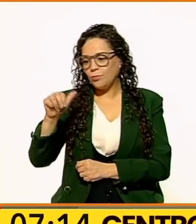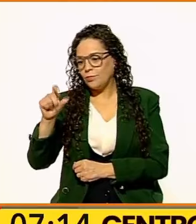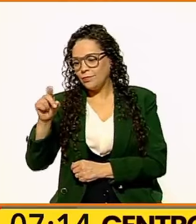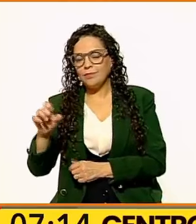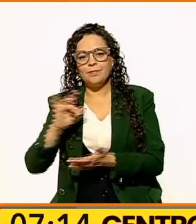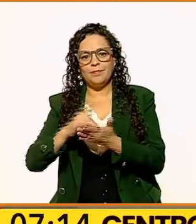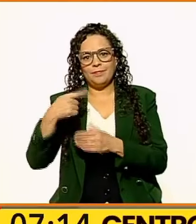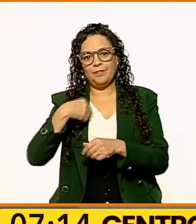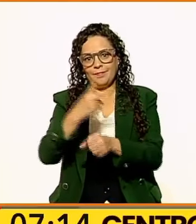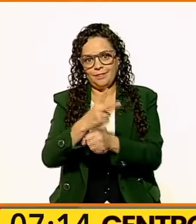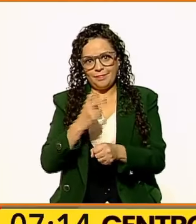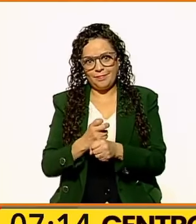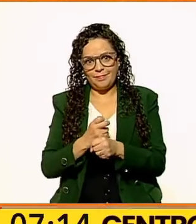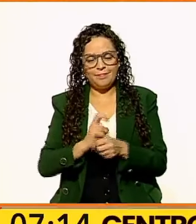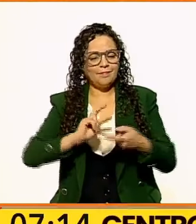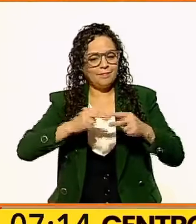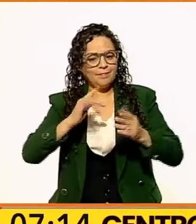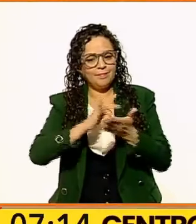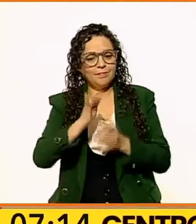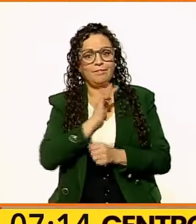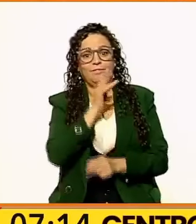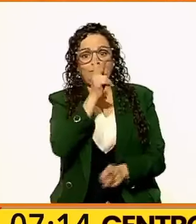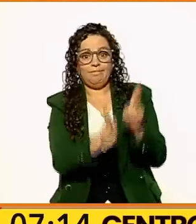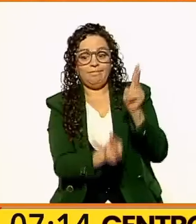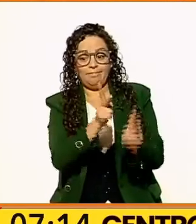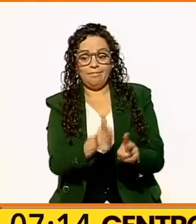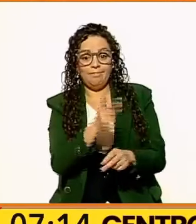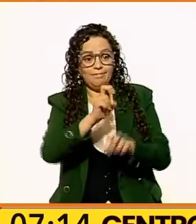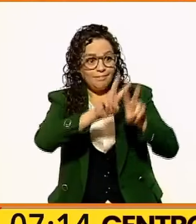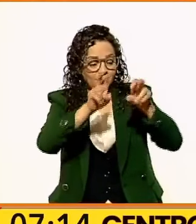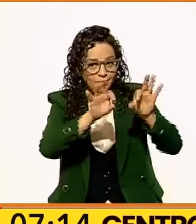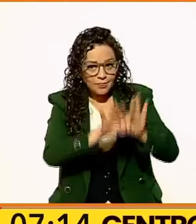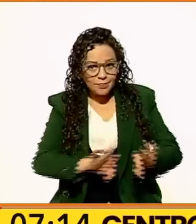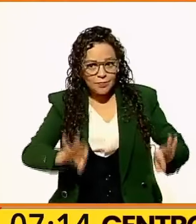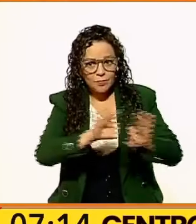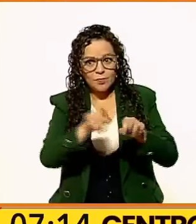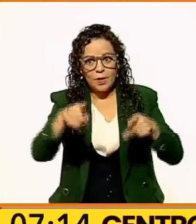Gracias también por la oportunidad de conversar sobre estos temas con una experta en la materia.